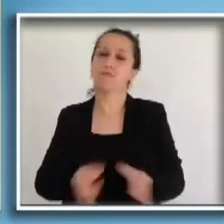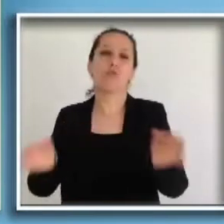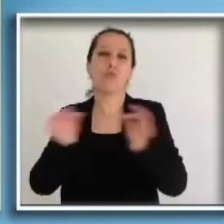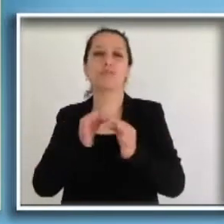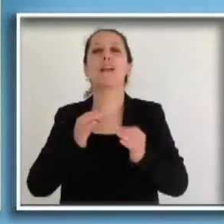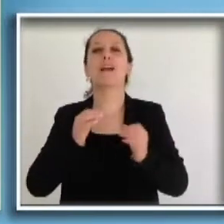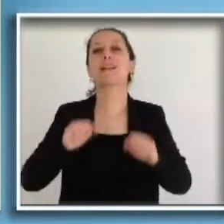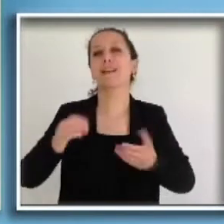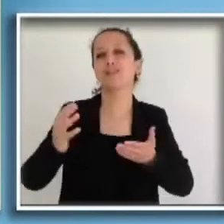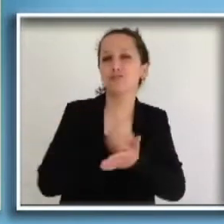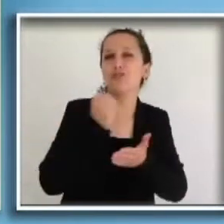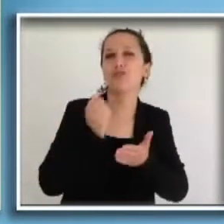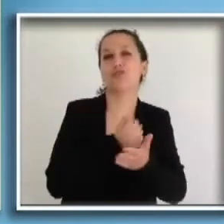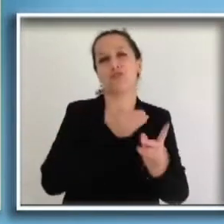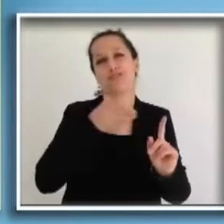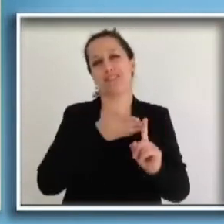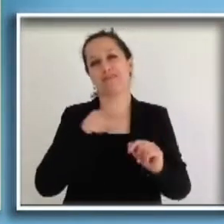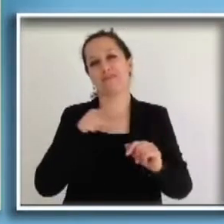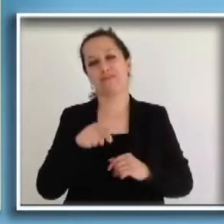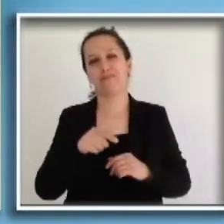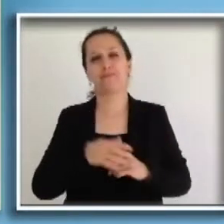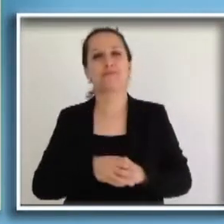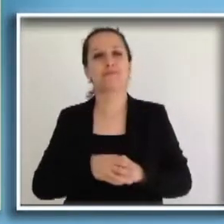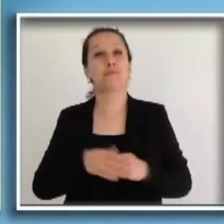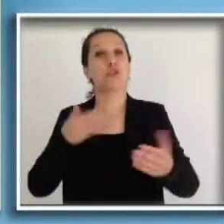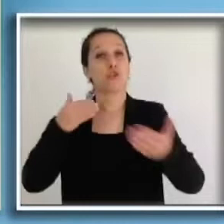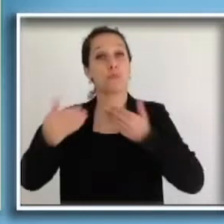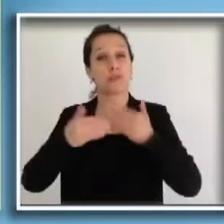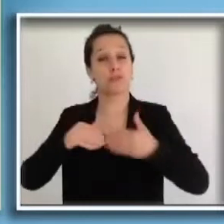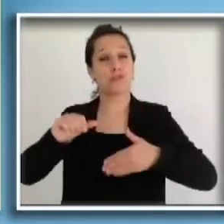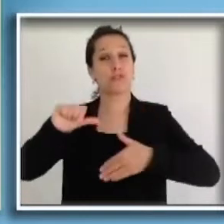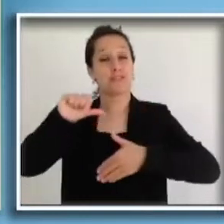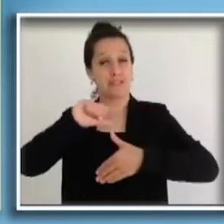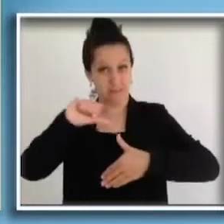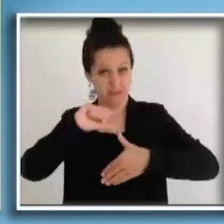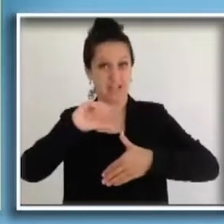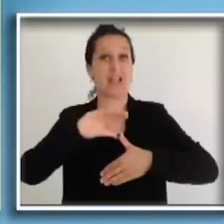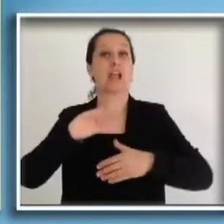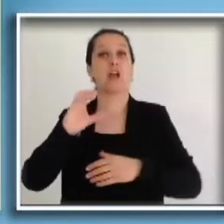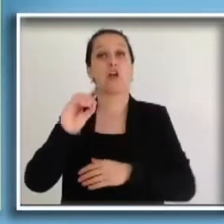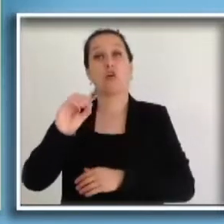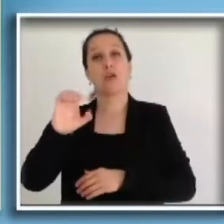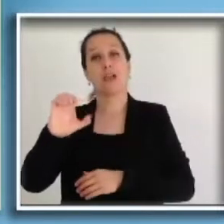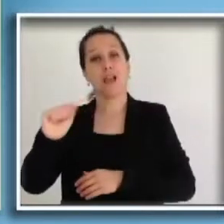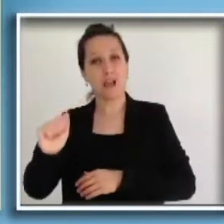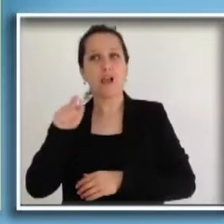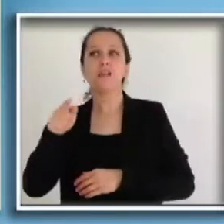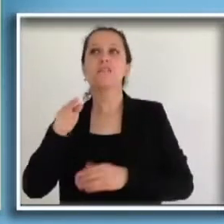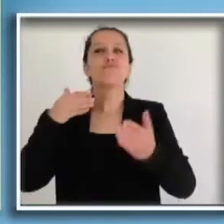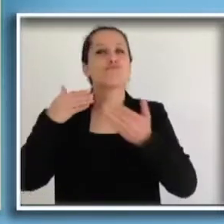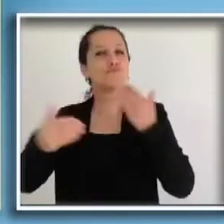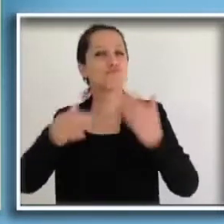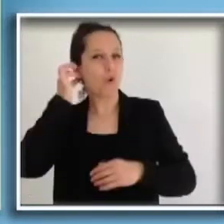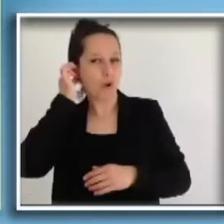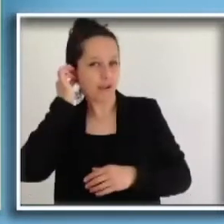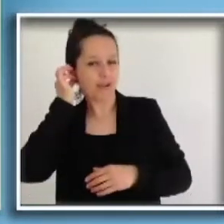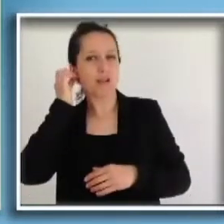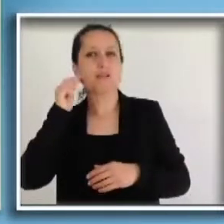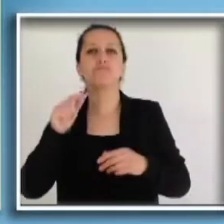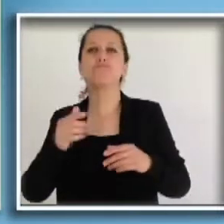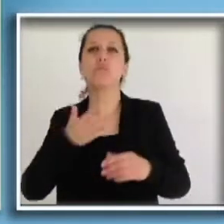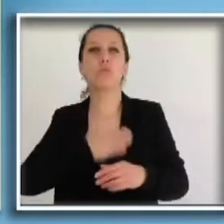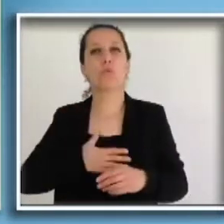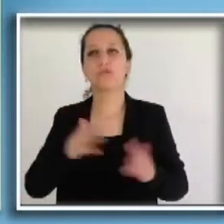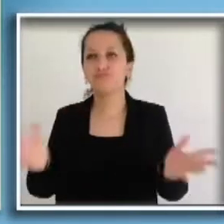Asimismo desde la Comisión Interamericana de mujeres de la oea queremos fortalecer la agenda continental de género promover la